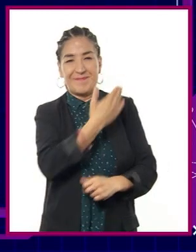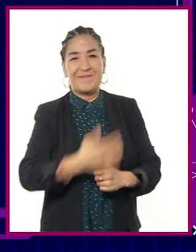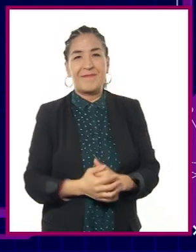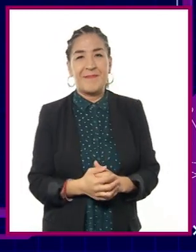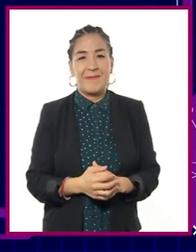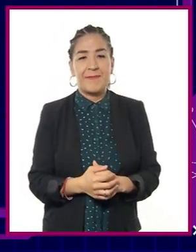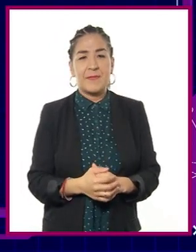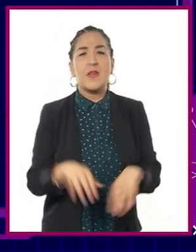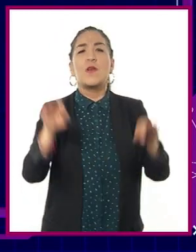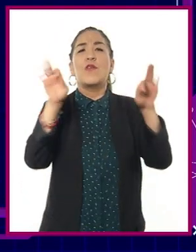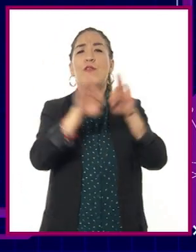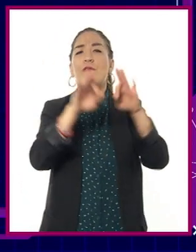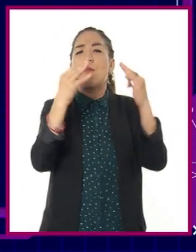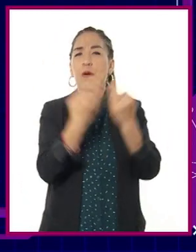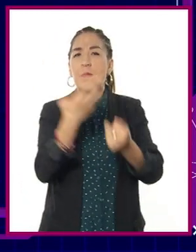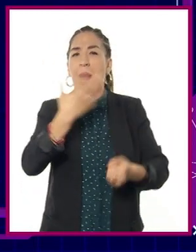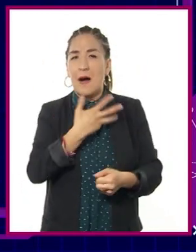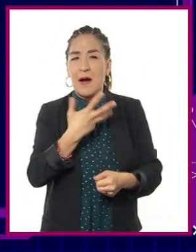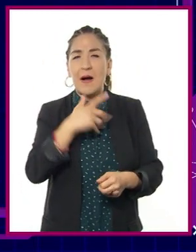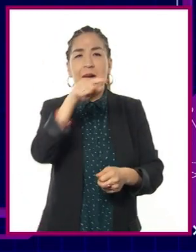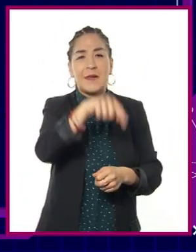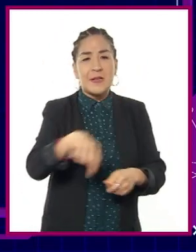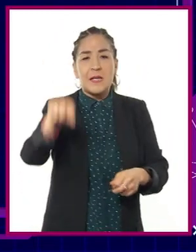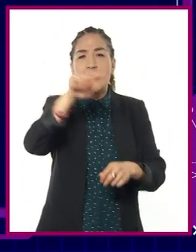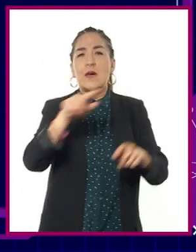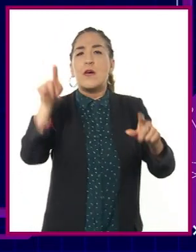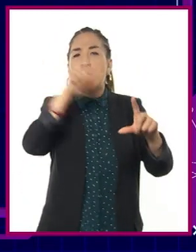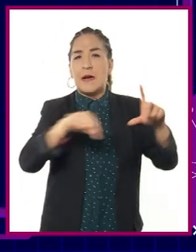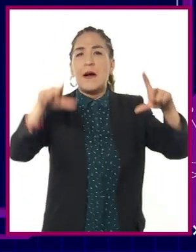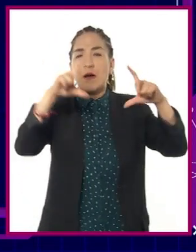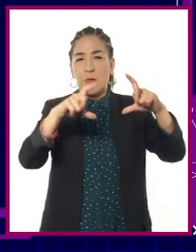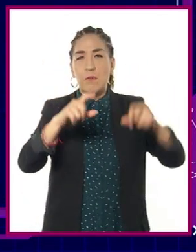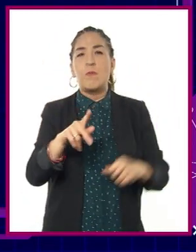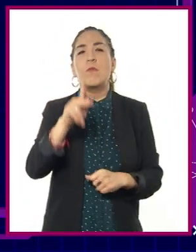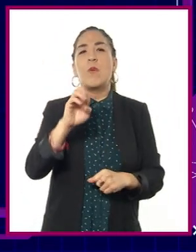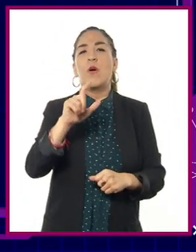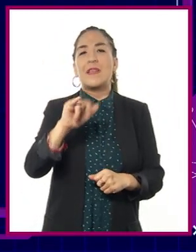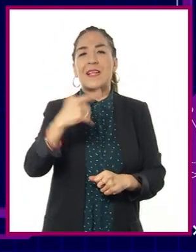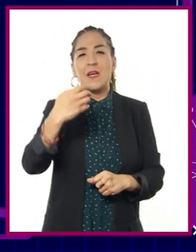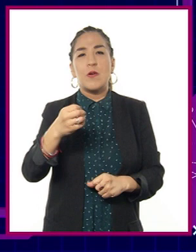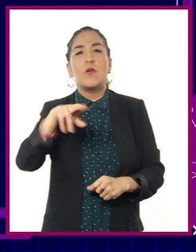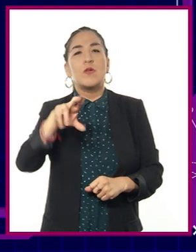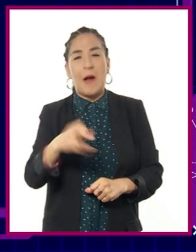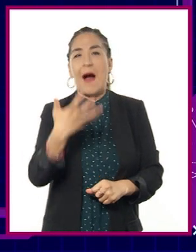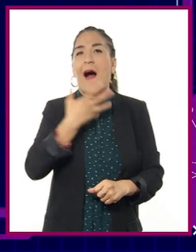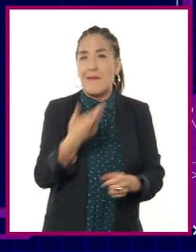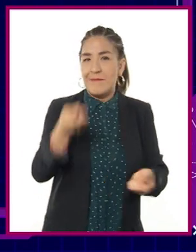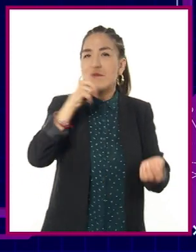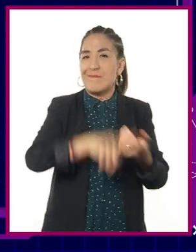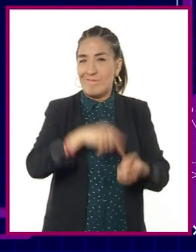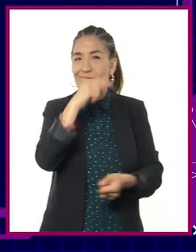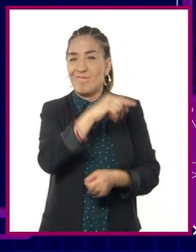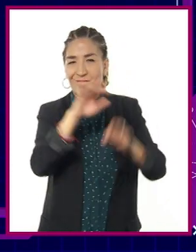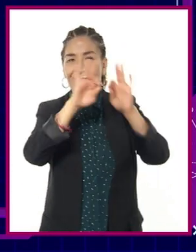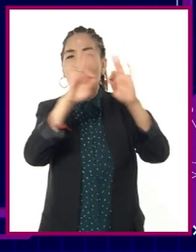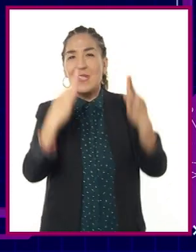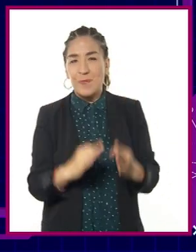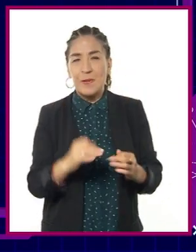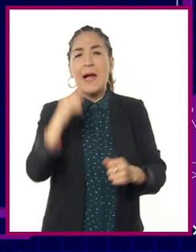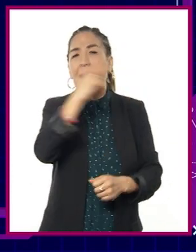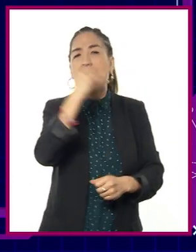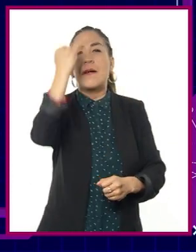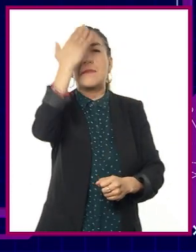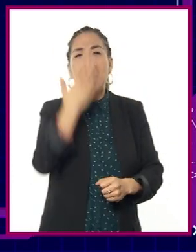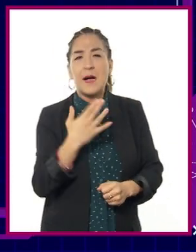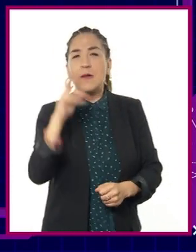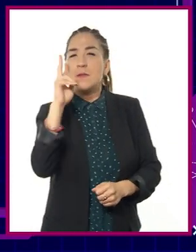su estructura se observa la existencia de un polígono inscrito en ella. En la imagen